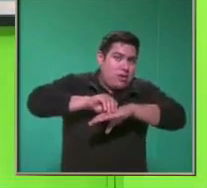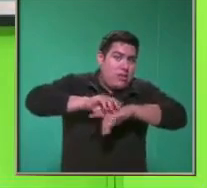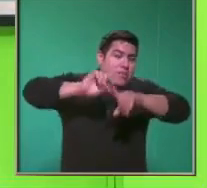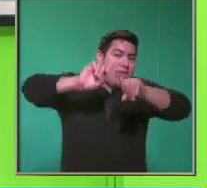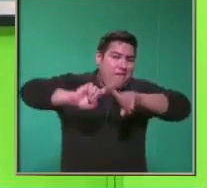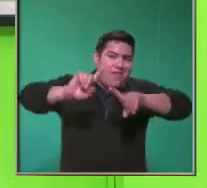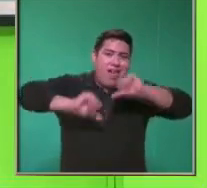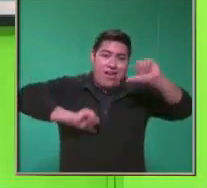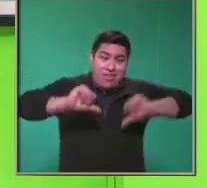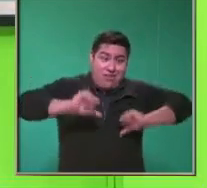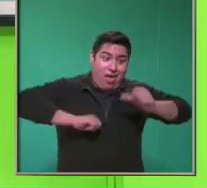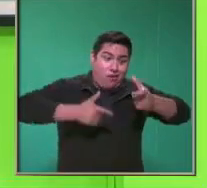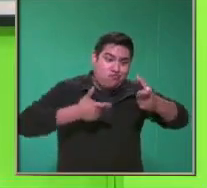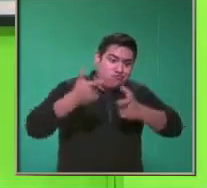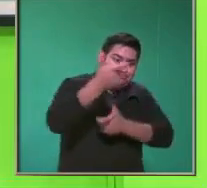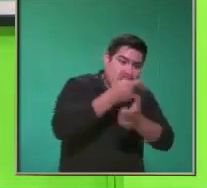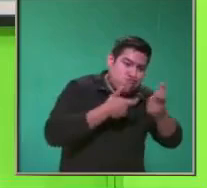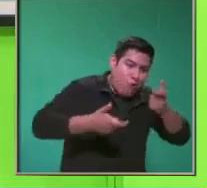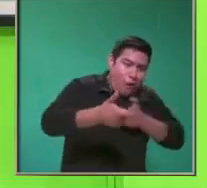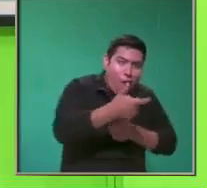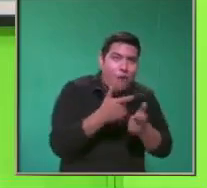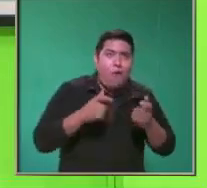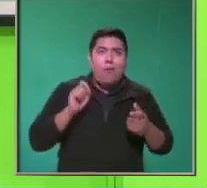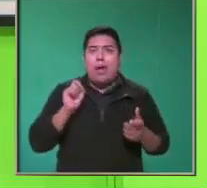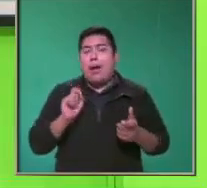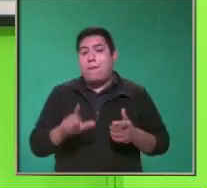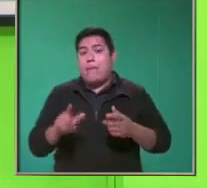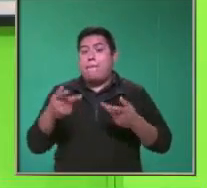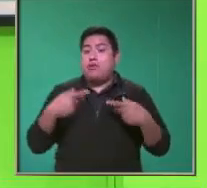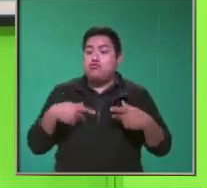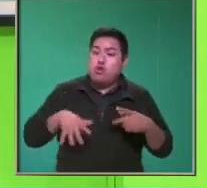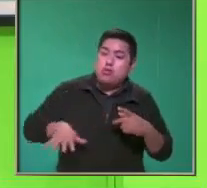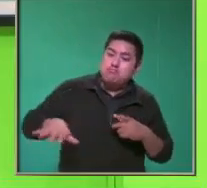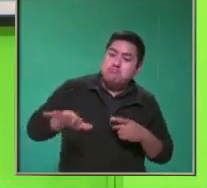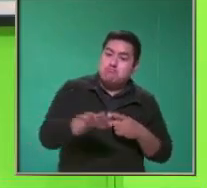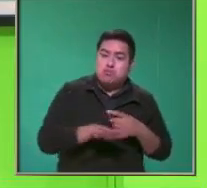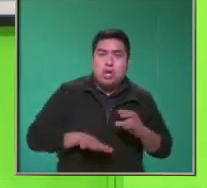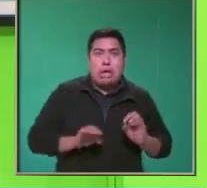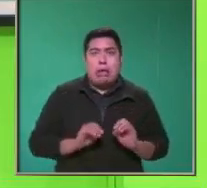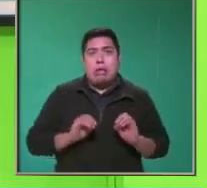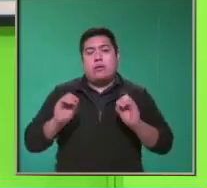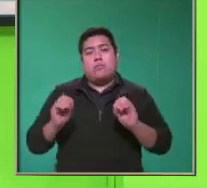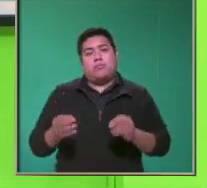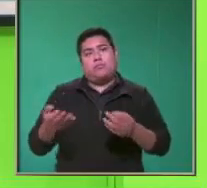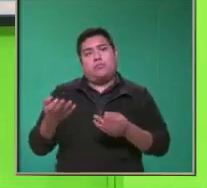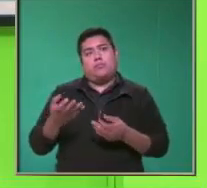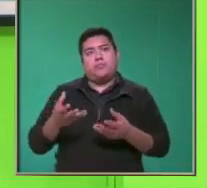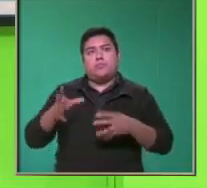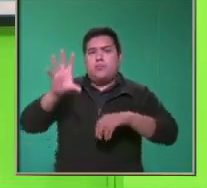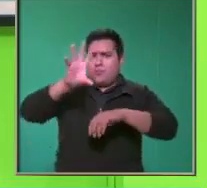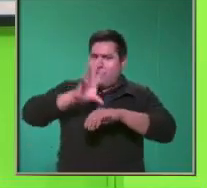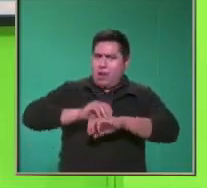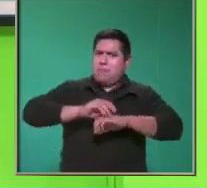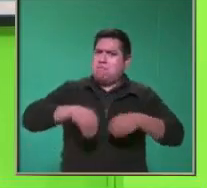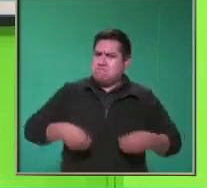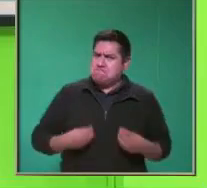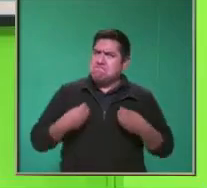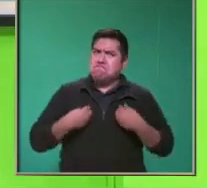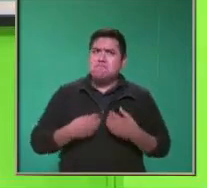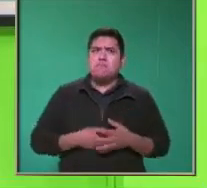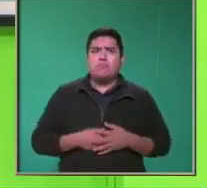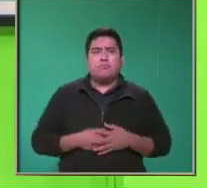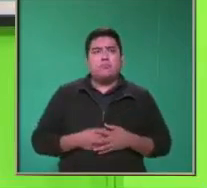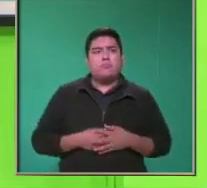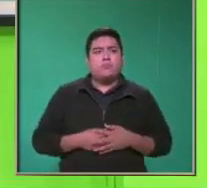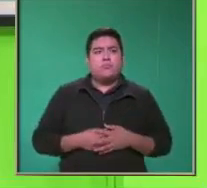actividades económicas, que nos permiten el movimiento de gente de un lugar a otro, que nos dan prácticamente sentido a nuestra vida